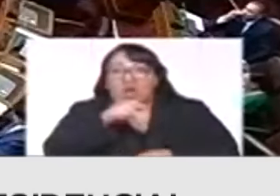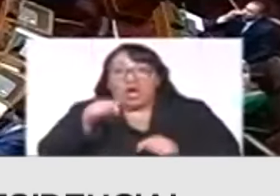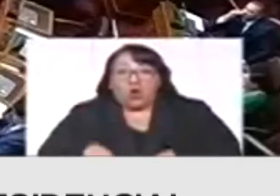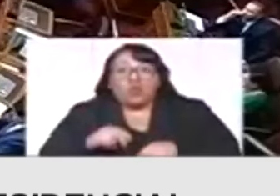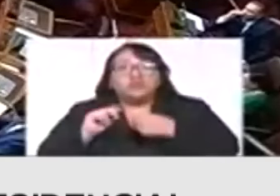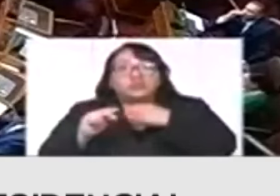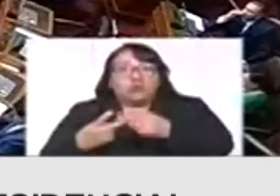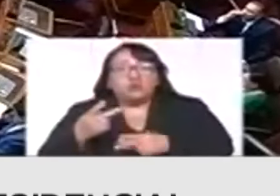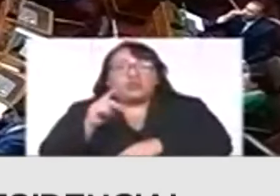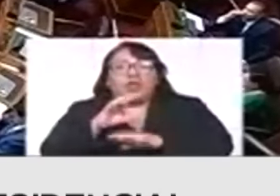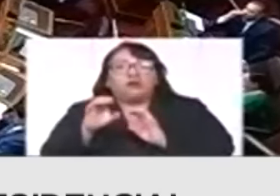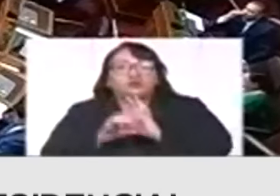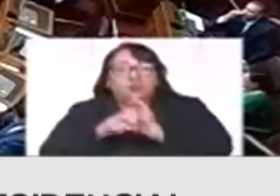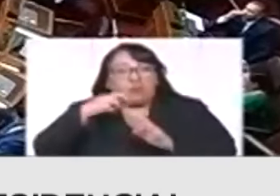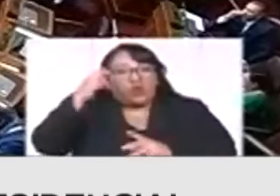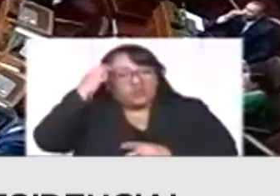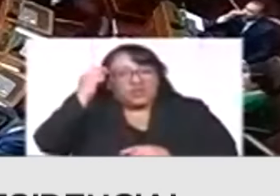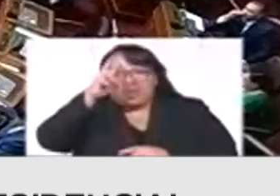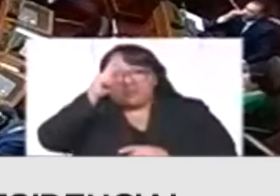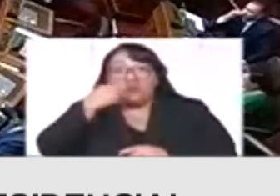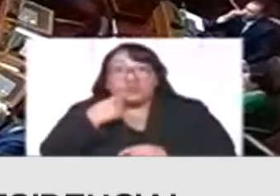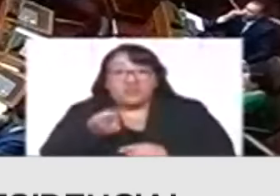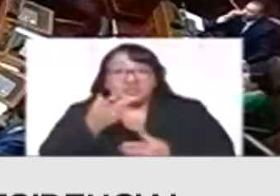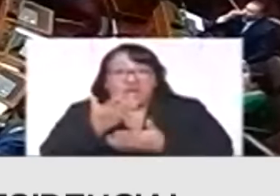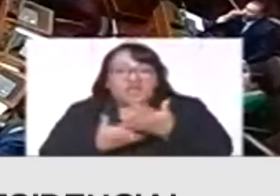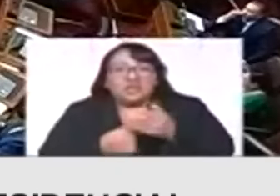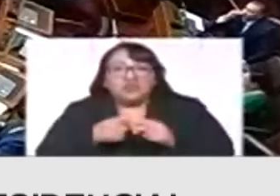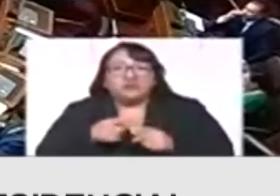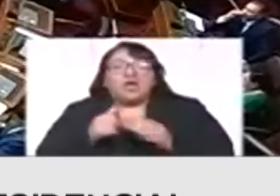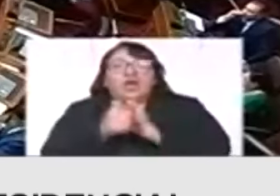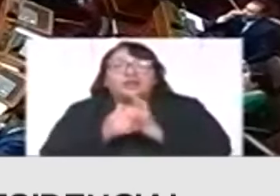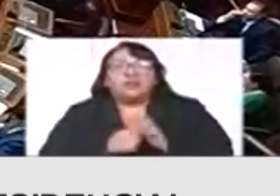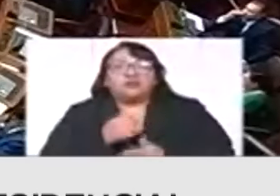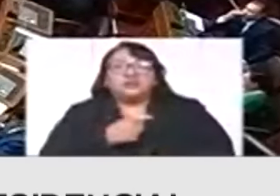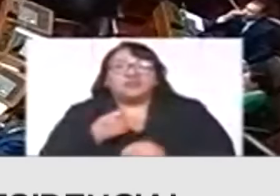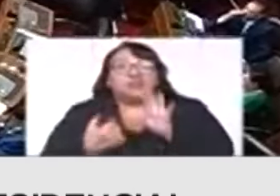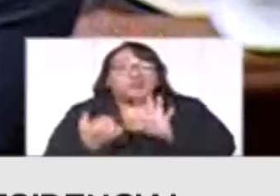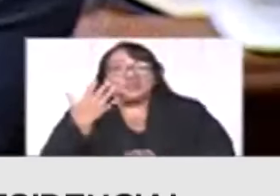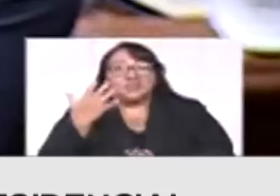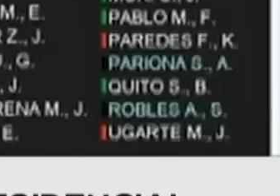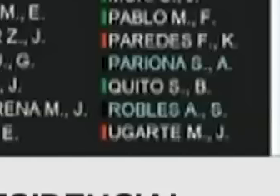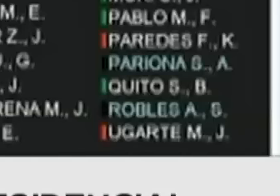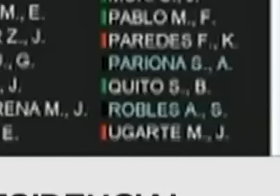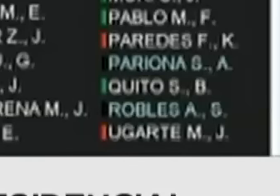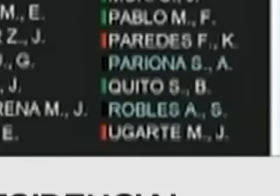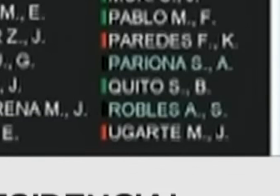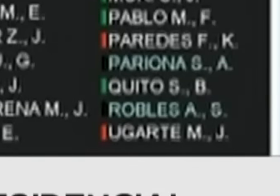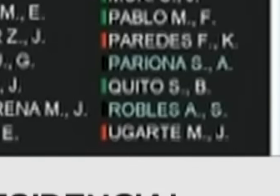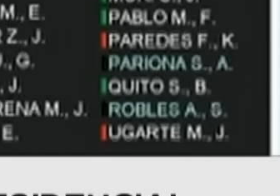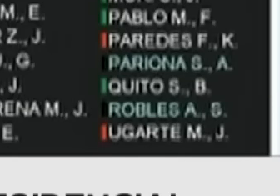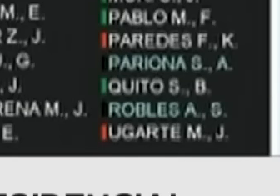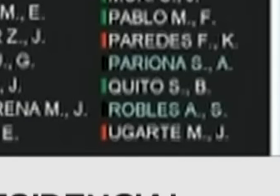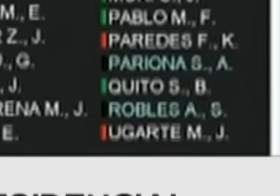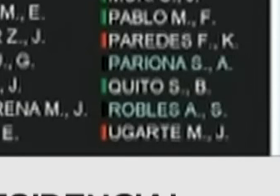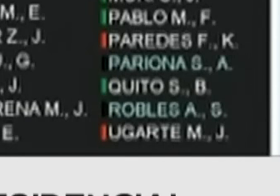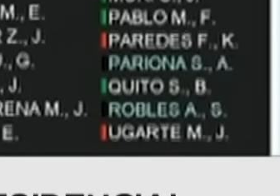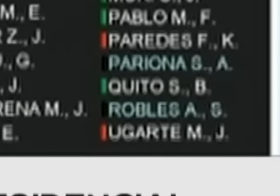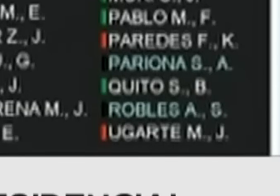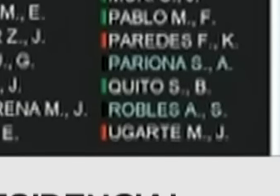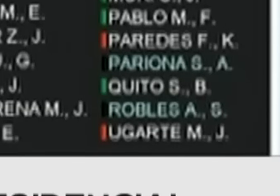y algunos no agrupados. Se requería de 48 votos a favor para que se admita esta moción de vacancia y